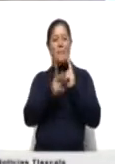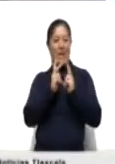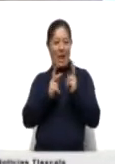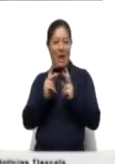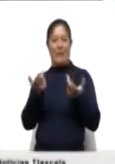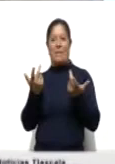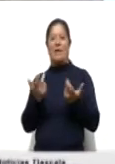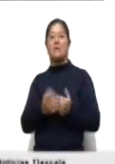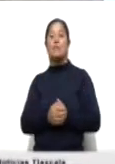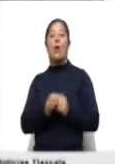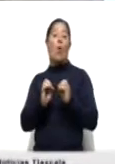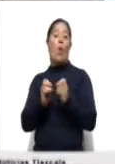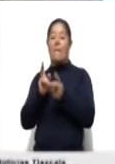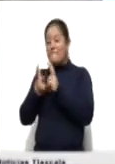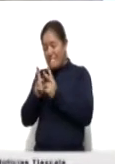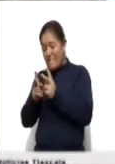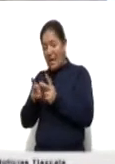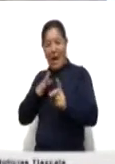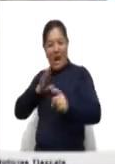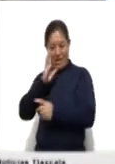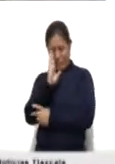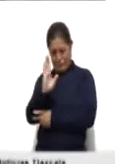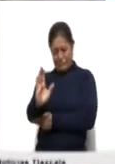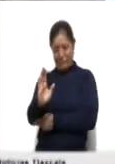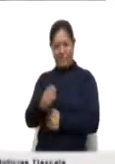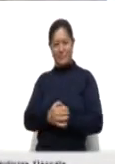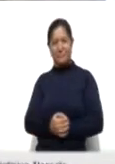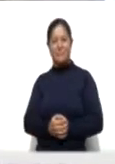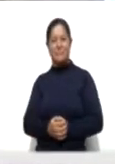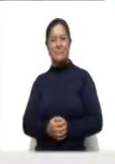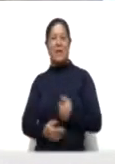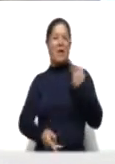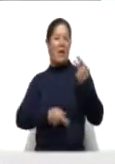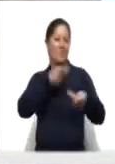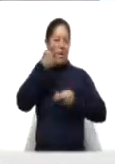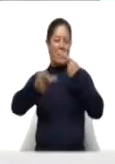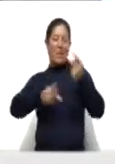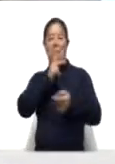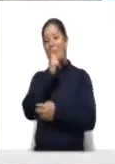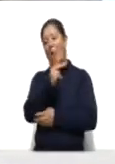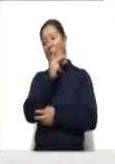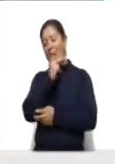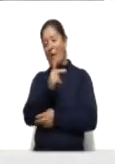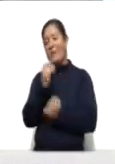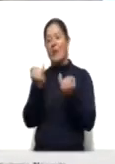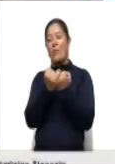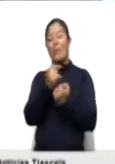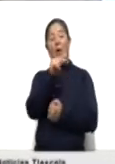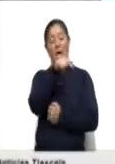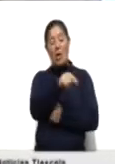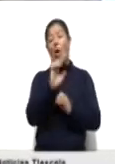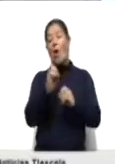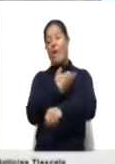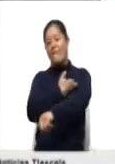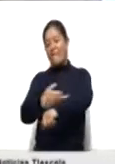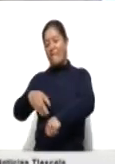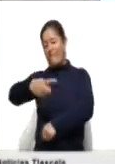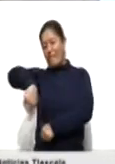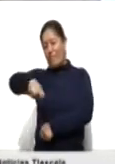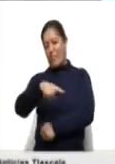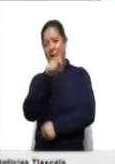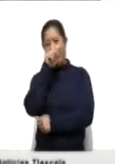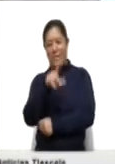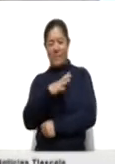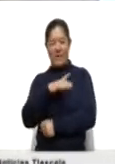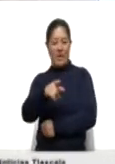algunas pláticas que tienes directamente con ellos en particular y con su familia. Y formas también